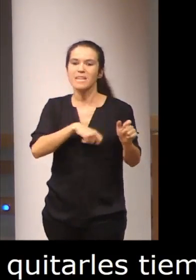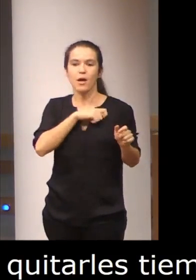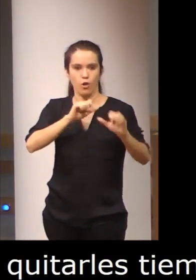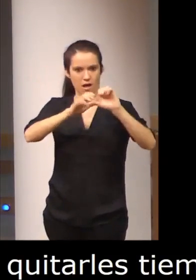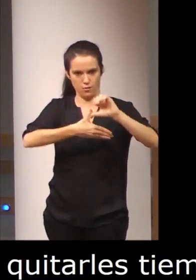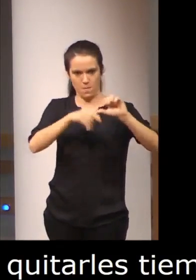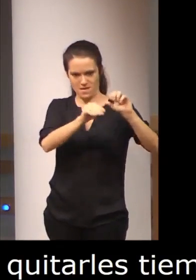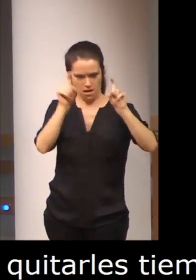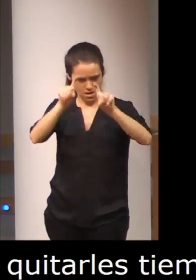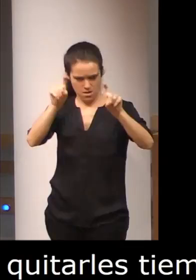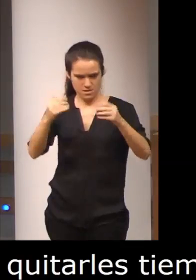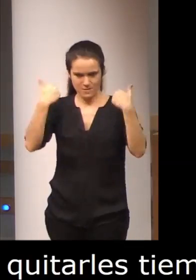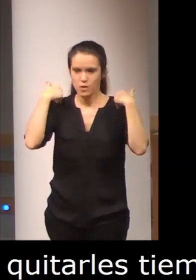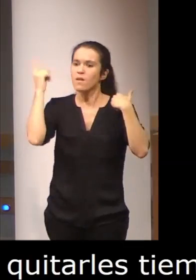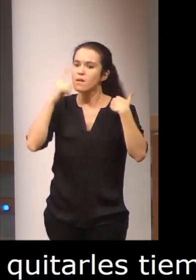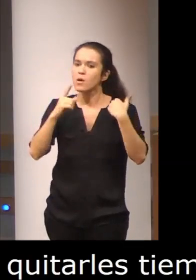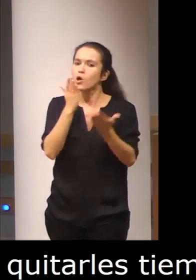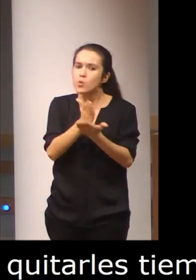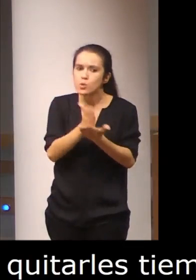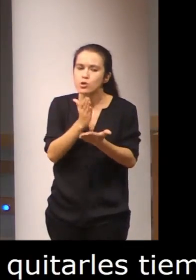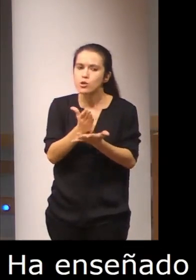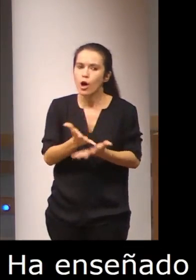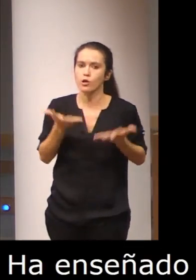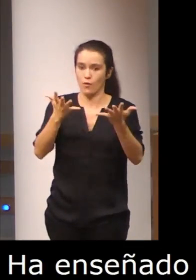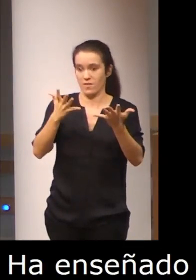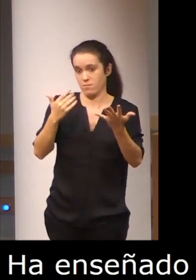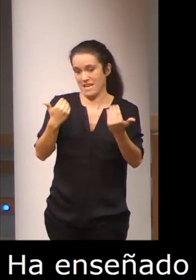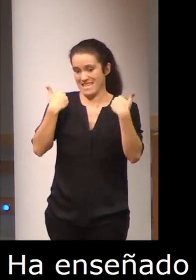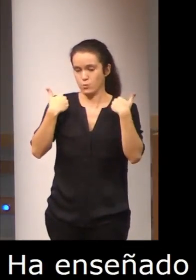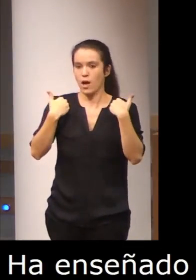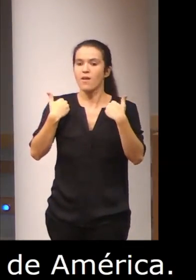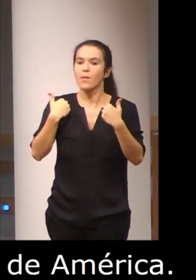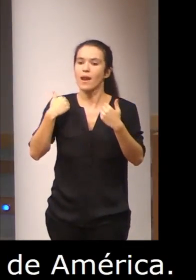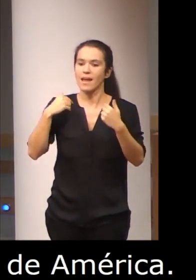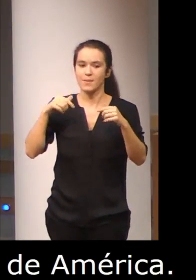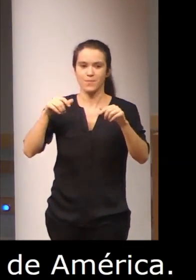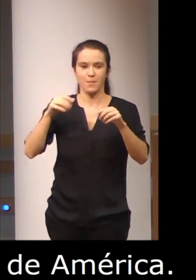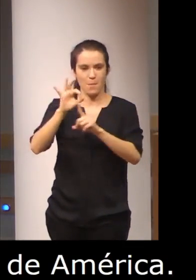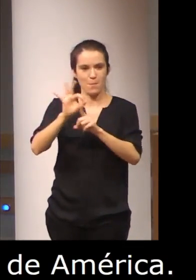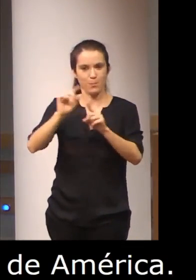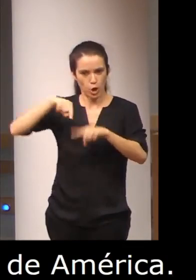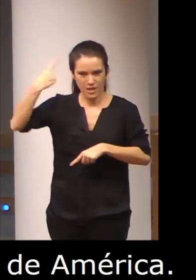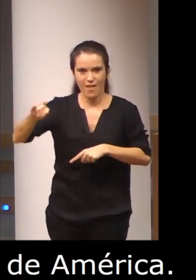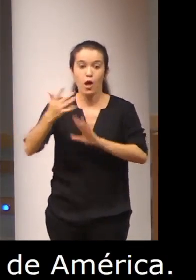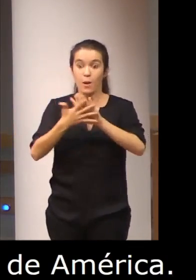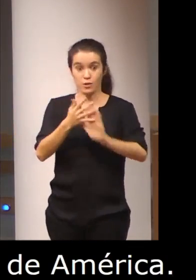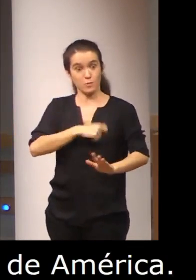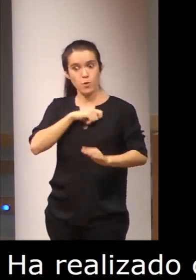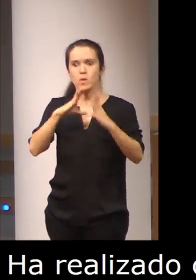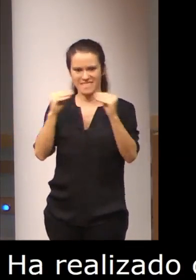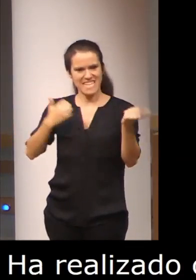dirigido o ha realizado cursos de posgrado de lengua de signos española en la Universidad de Sevilla